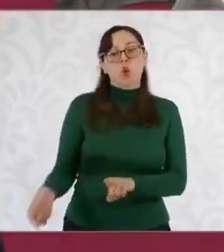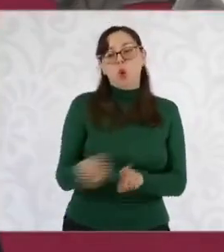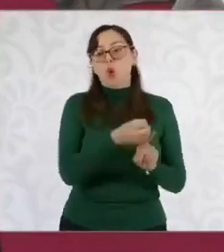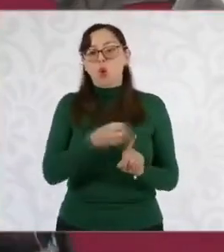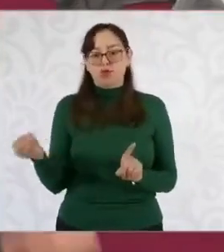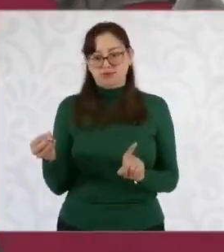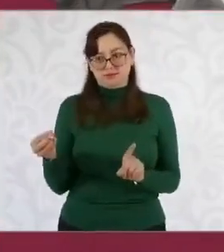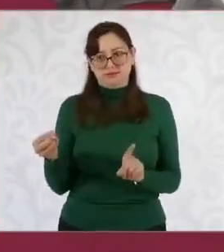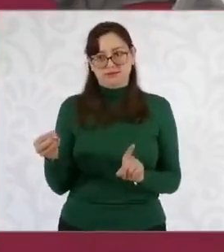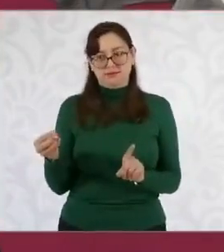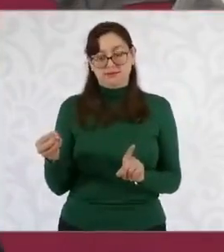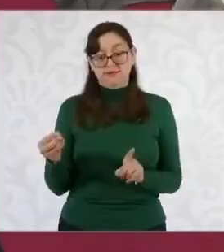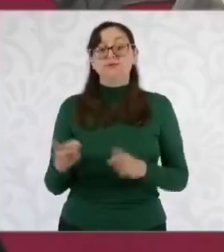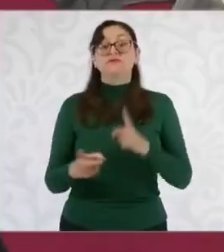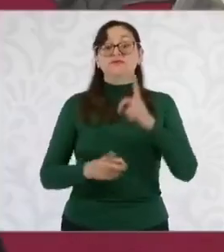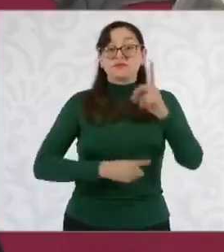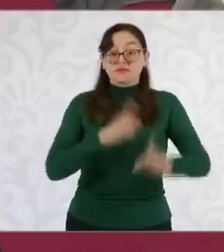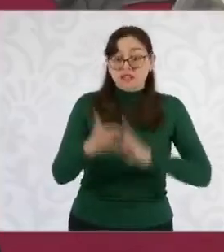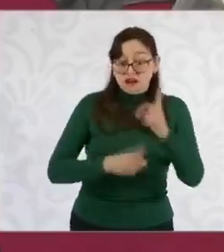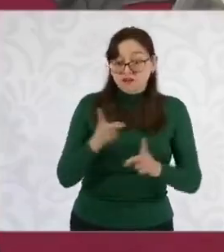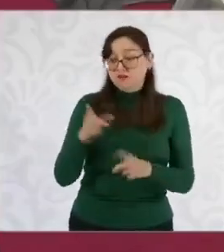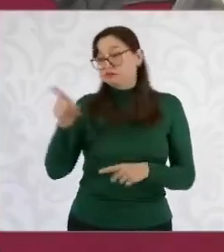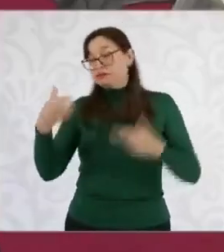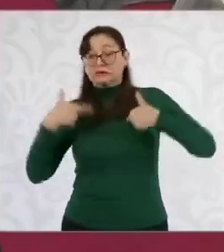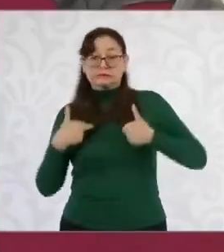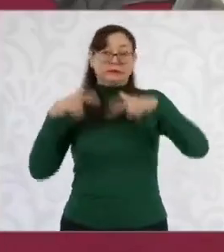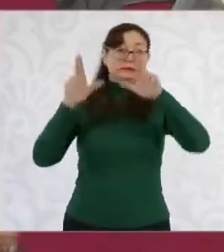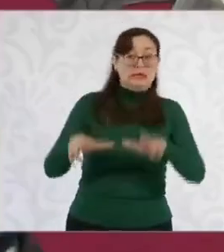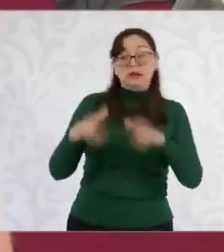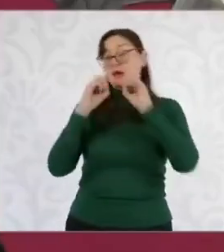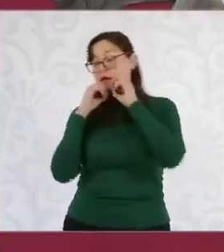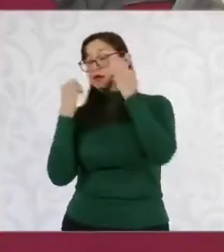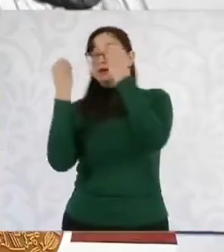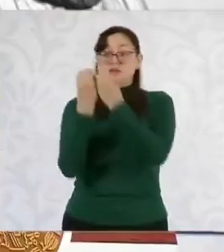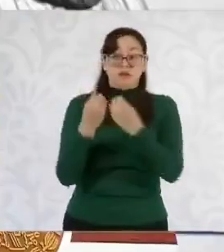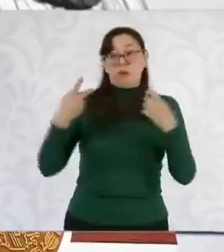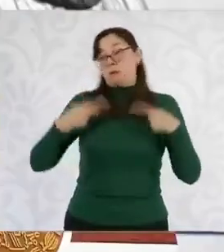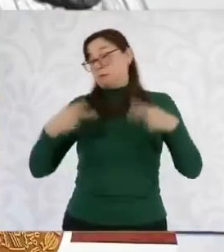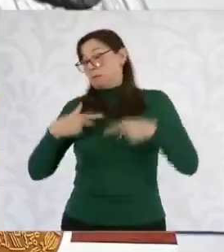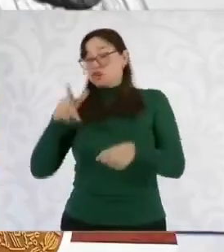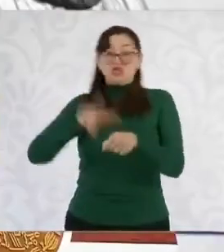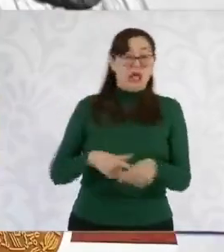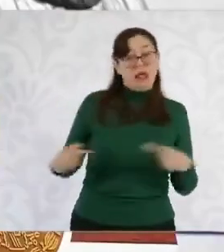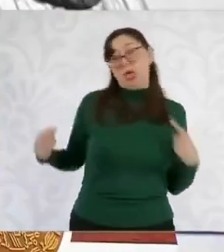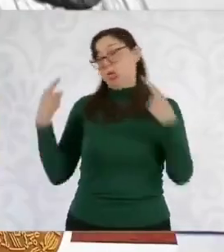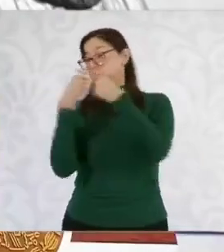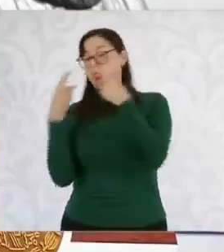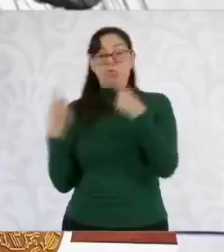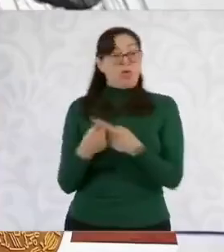nunca más nuestros deportistas resulten afectados por conflictos o intereses personales o privilegios que